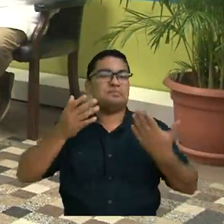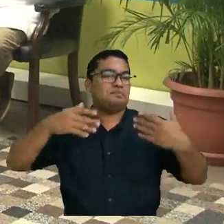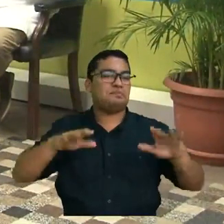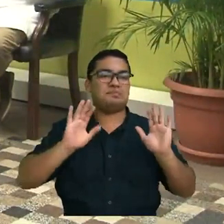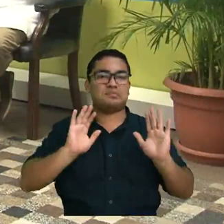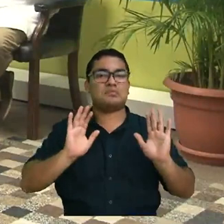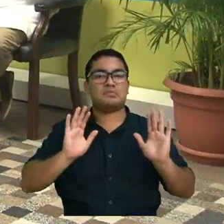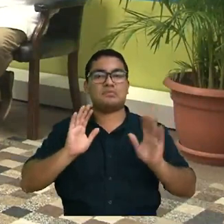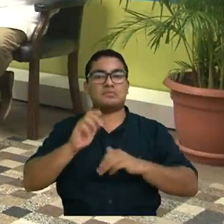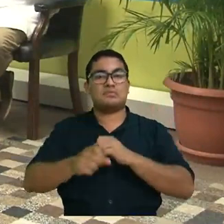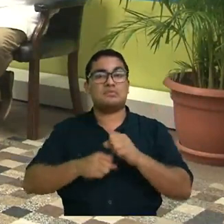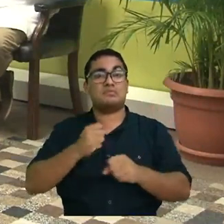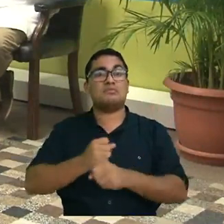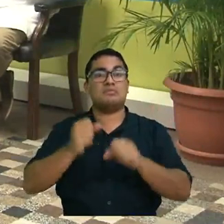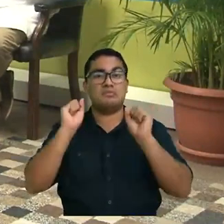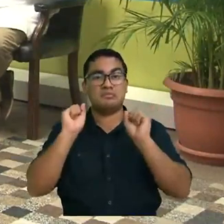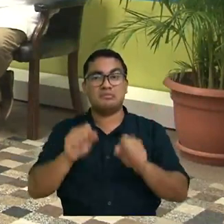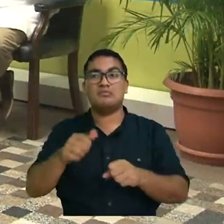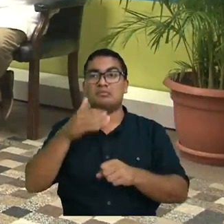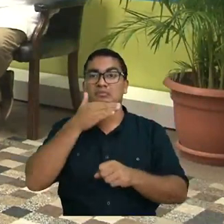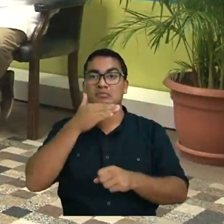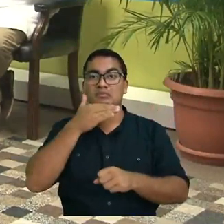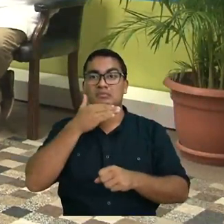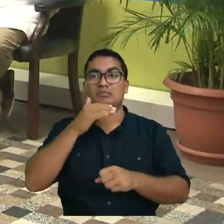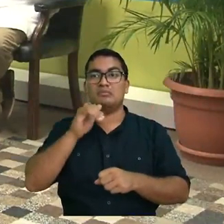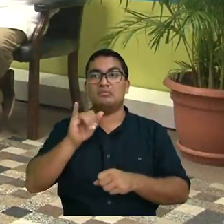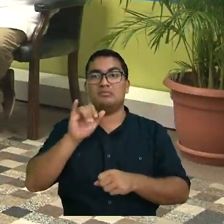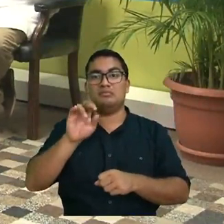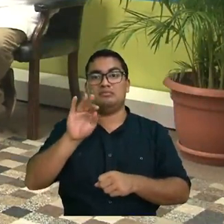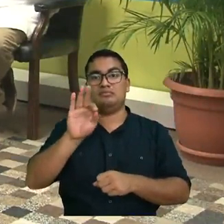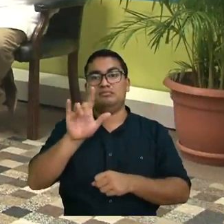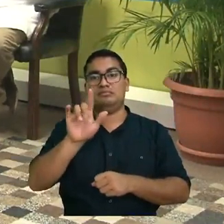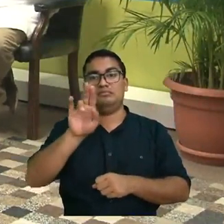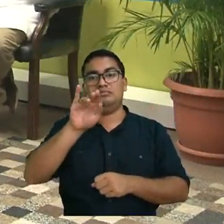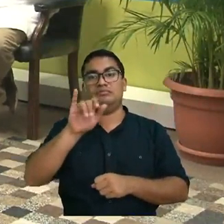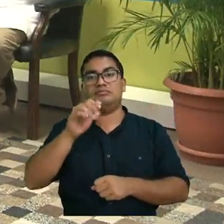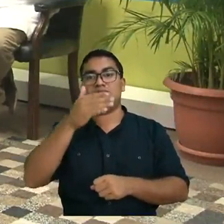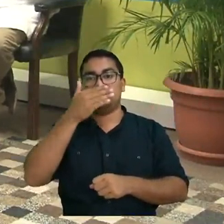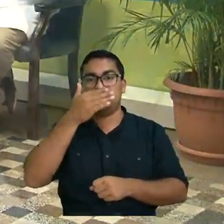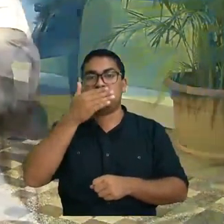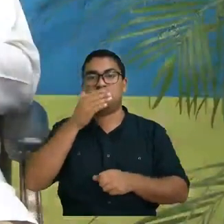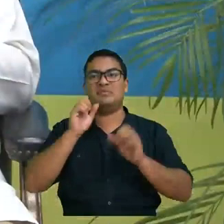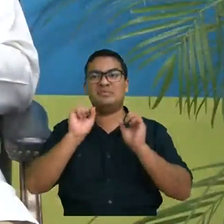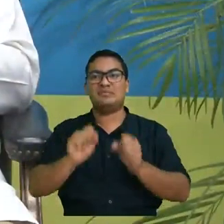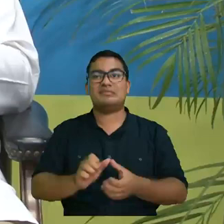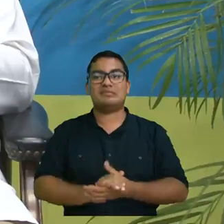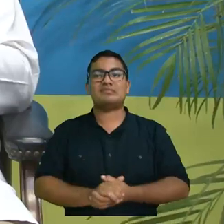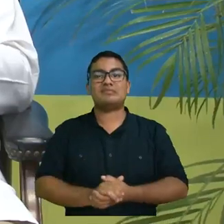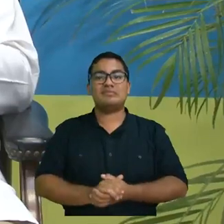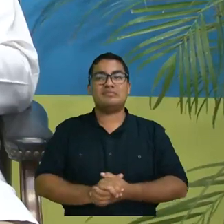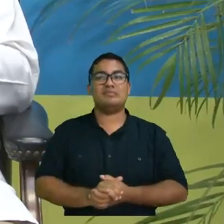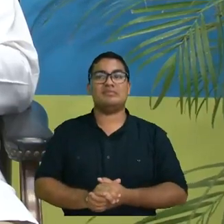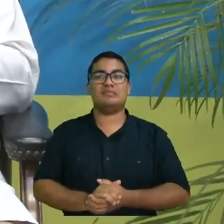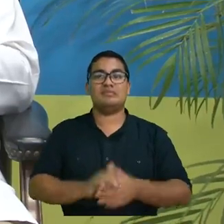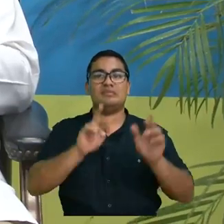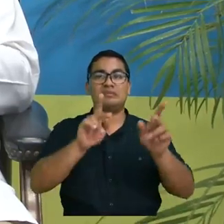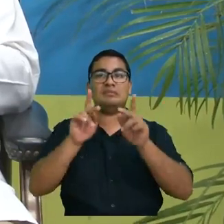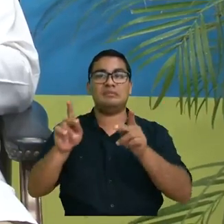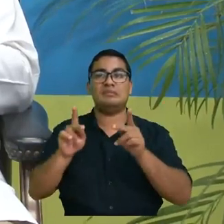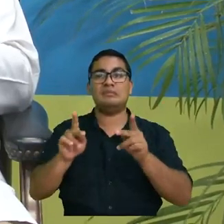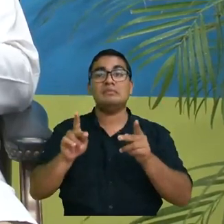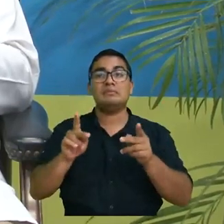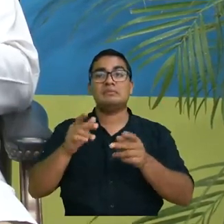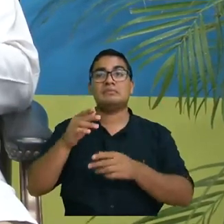pues. ¿Son más propensas a la gripe? ¿También pueden, sí, o están propensas a la influenza? Hay personas que tienen rinitis alérgica. ¿Qué